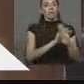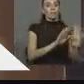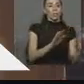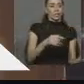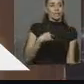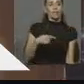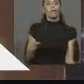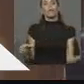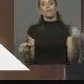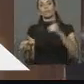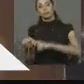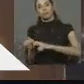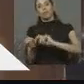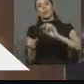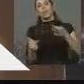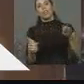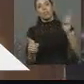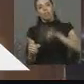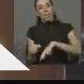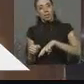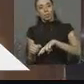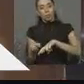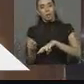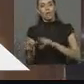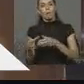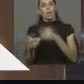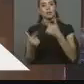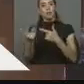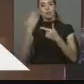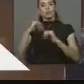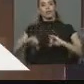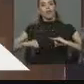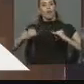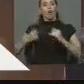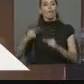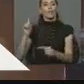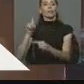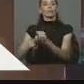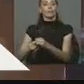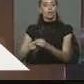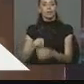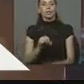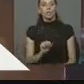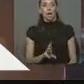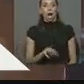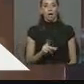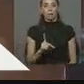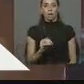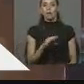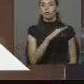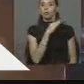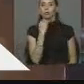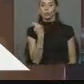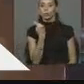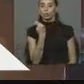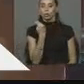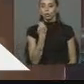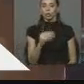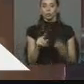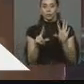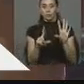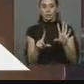nos había acogido desde nuestra juventud. Armando falleció a